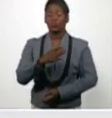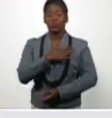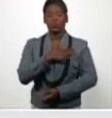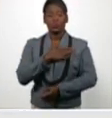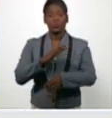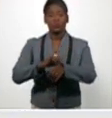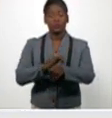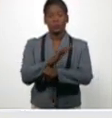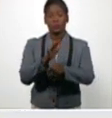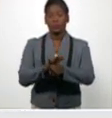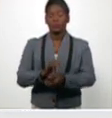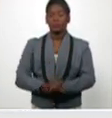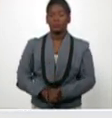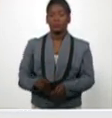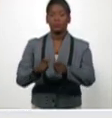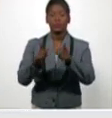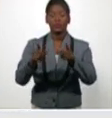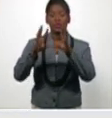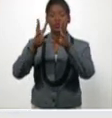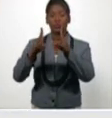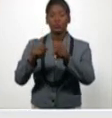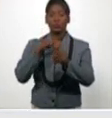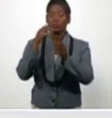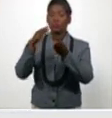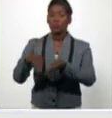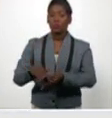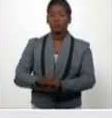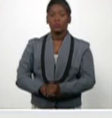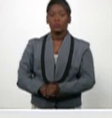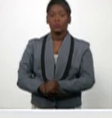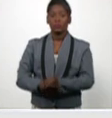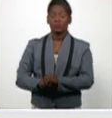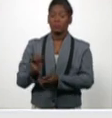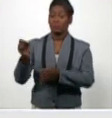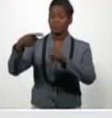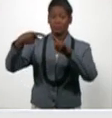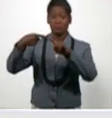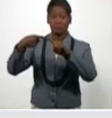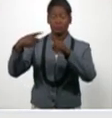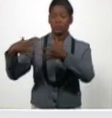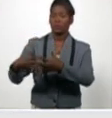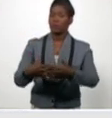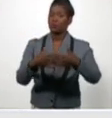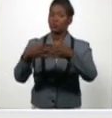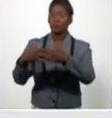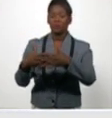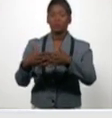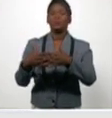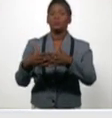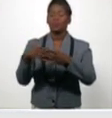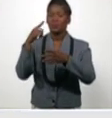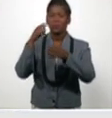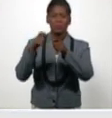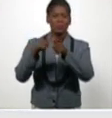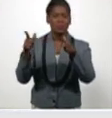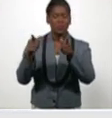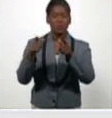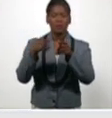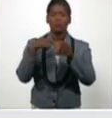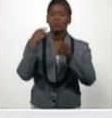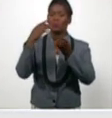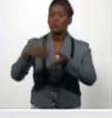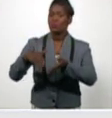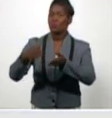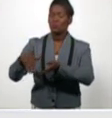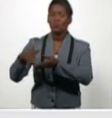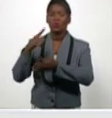de fallecidos, Estados Unidos a la cabeza, con más de 500.000 de personas que han perdido la vida como consecuencia